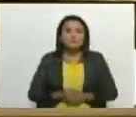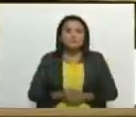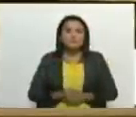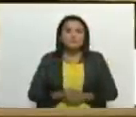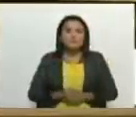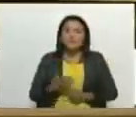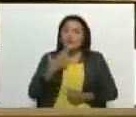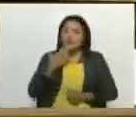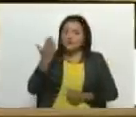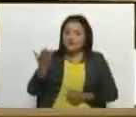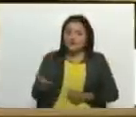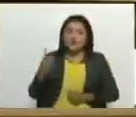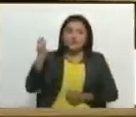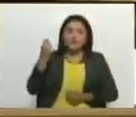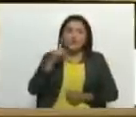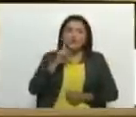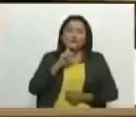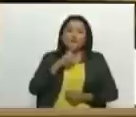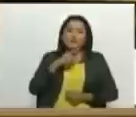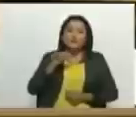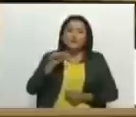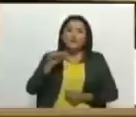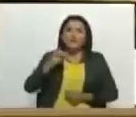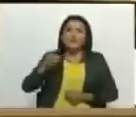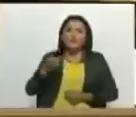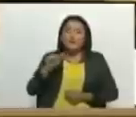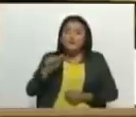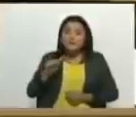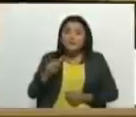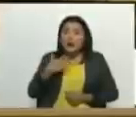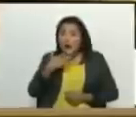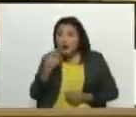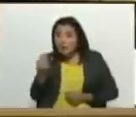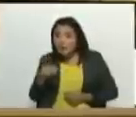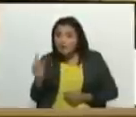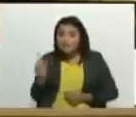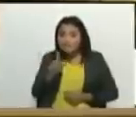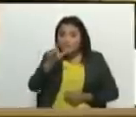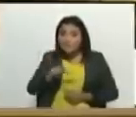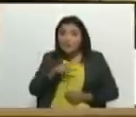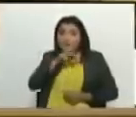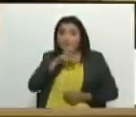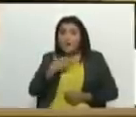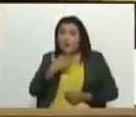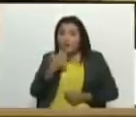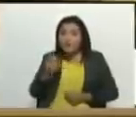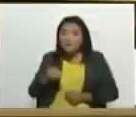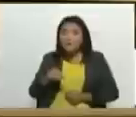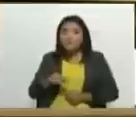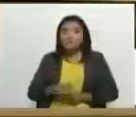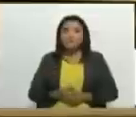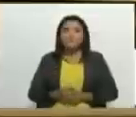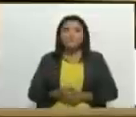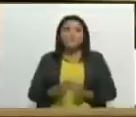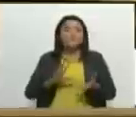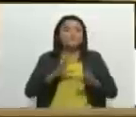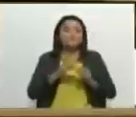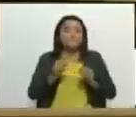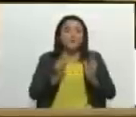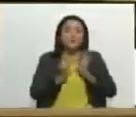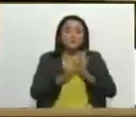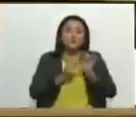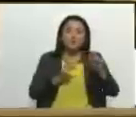Gracias, querida diputada Asia Villegas. ¿Nadie más anotado en el derecho de palabra? Se va a cerrar.